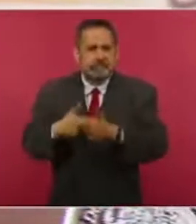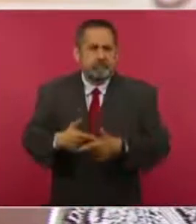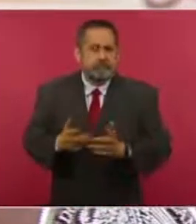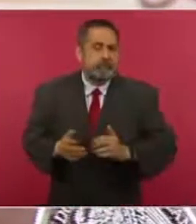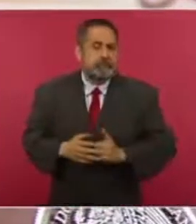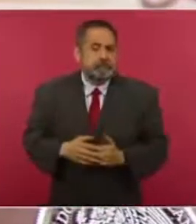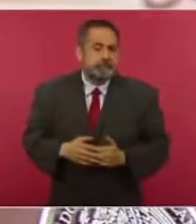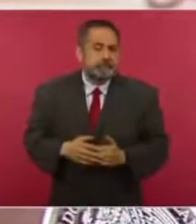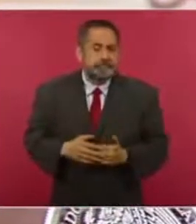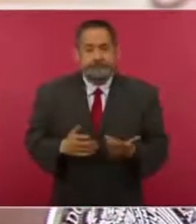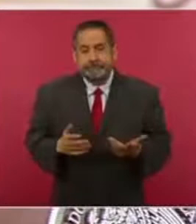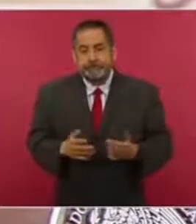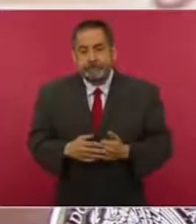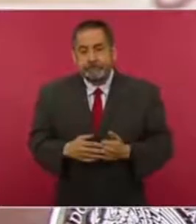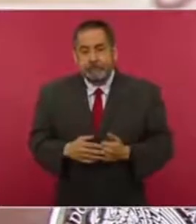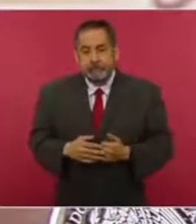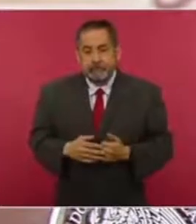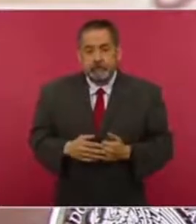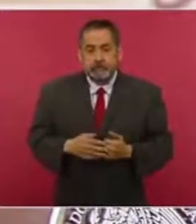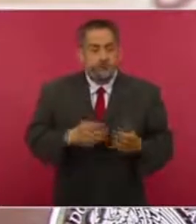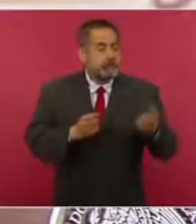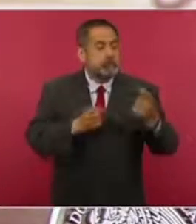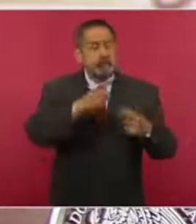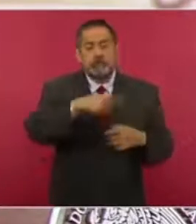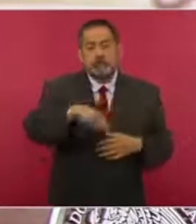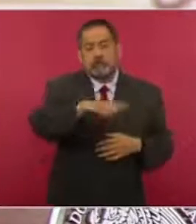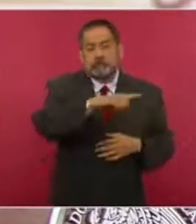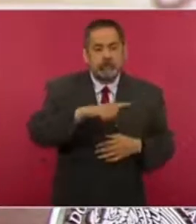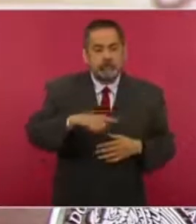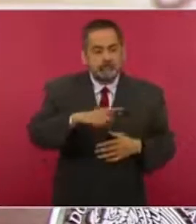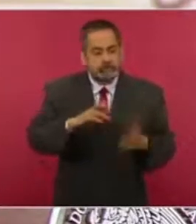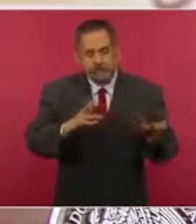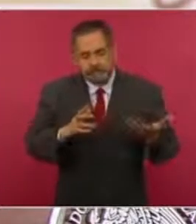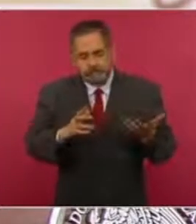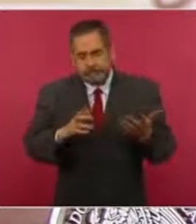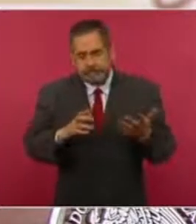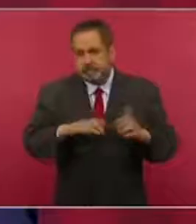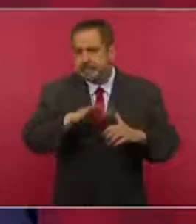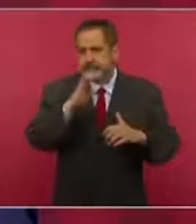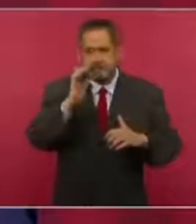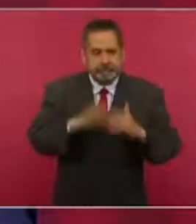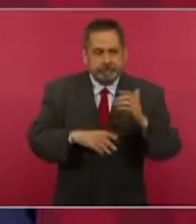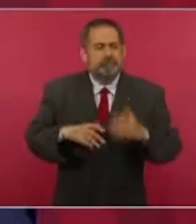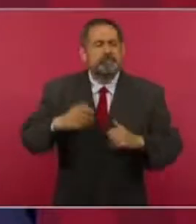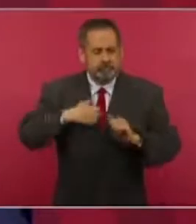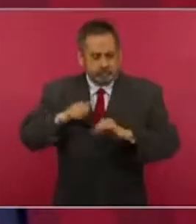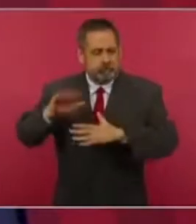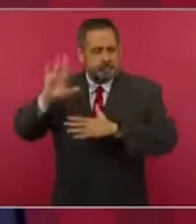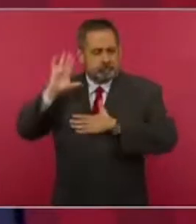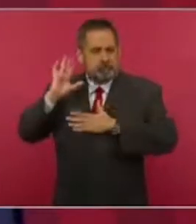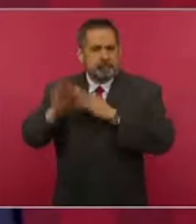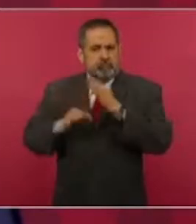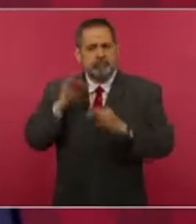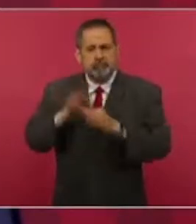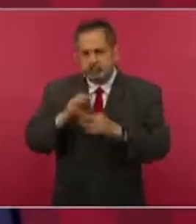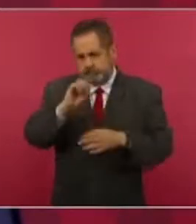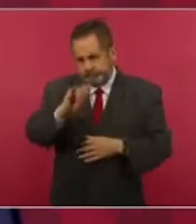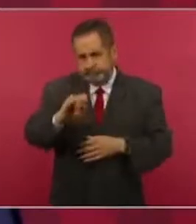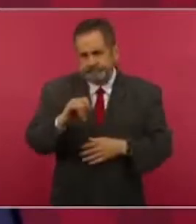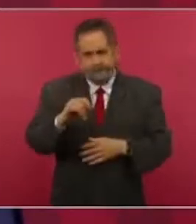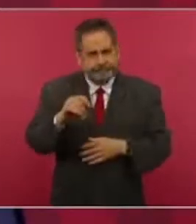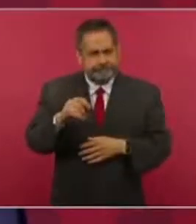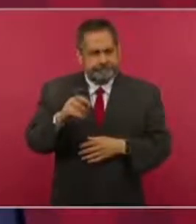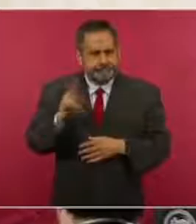pues al final pues vamos a terminar de cumplir con todos nuestros compromisos, pero sí